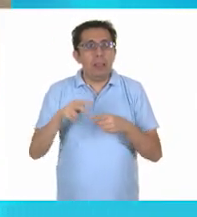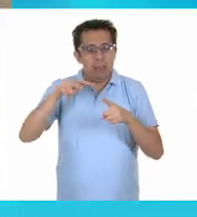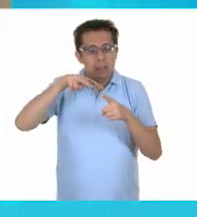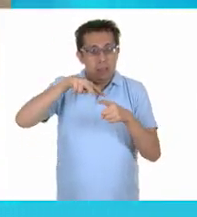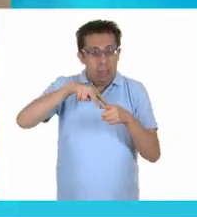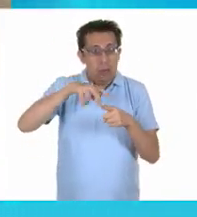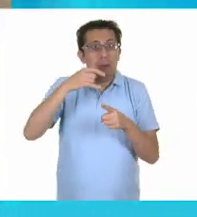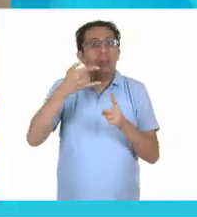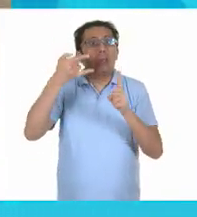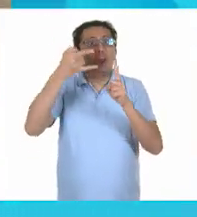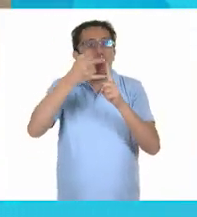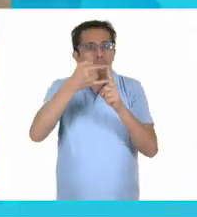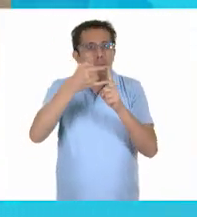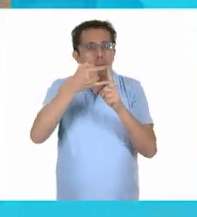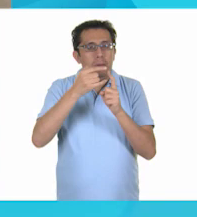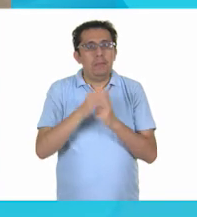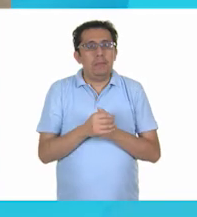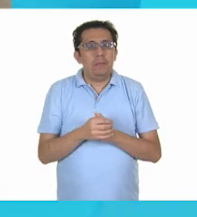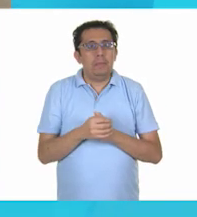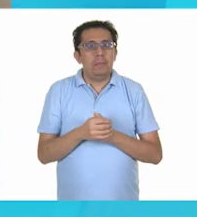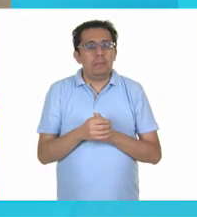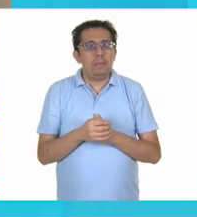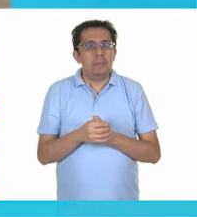Triángulos y cuadriláteros.